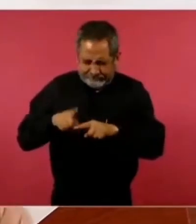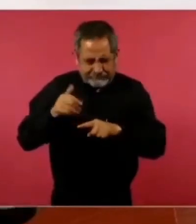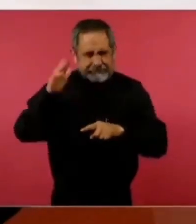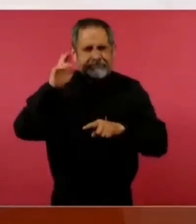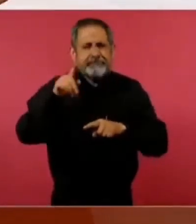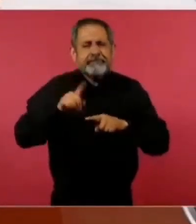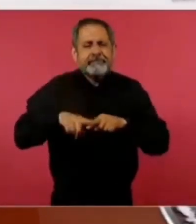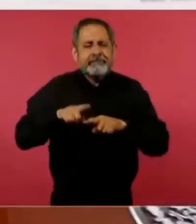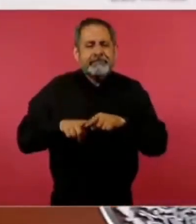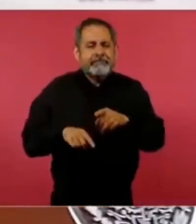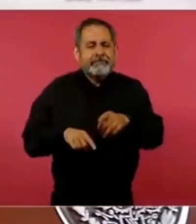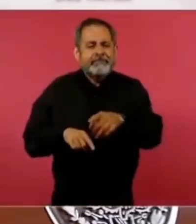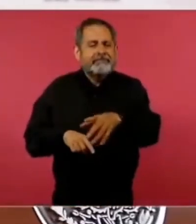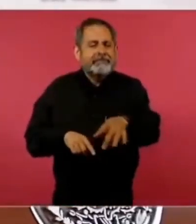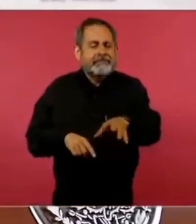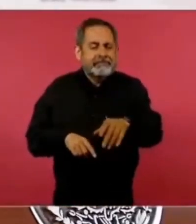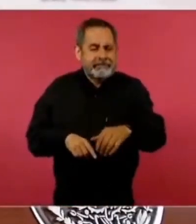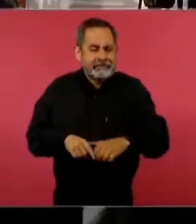era